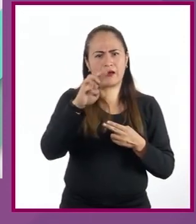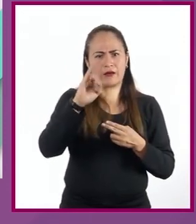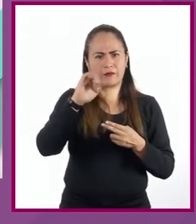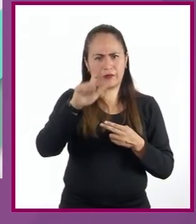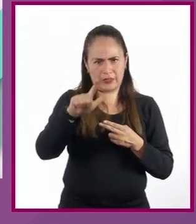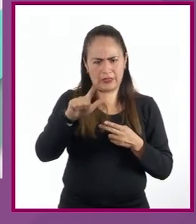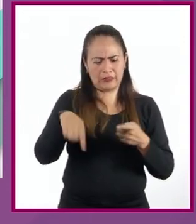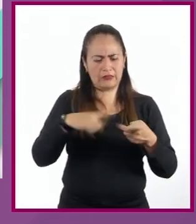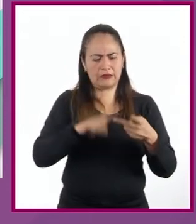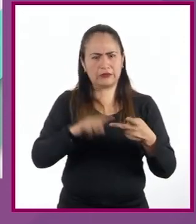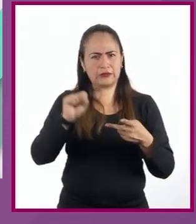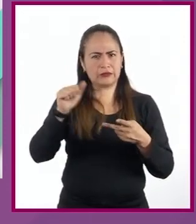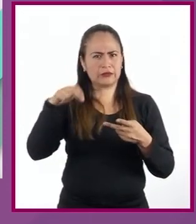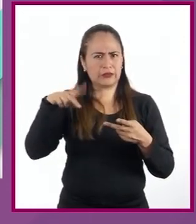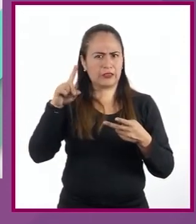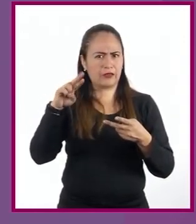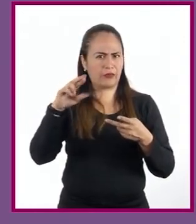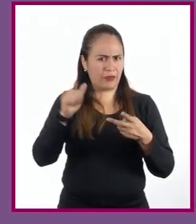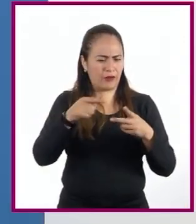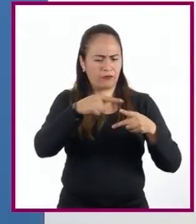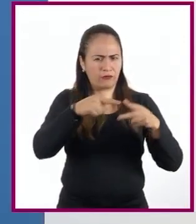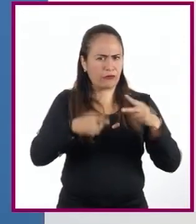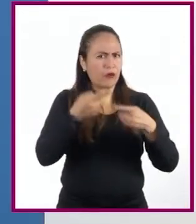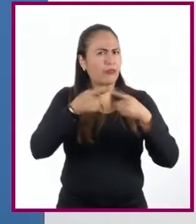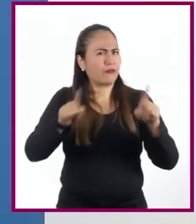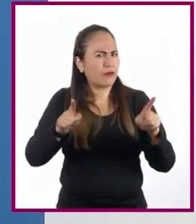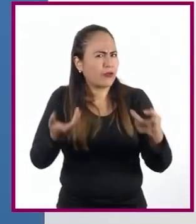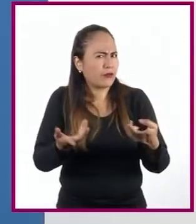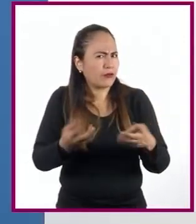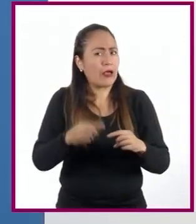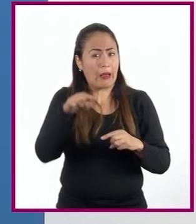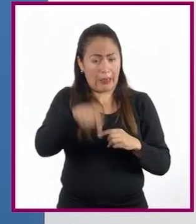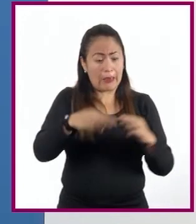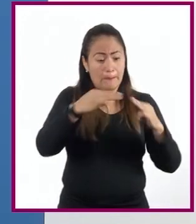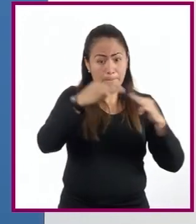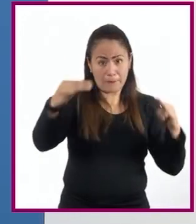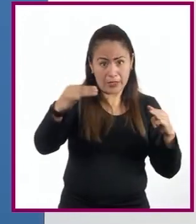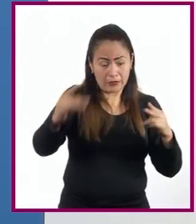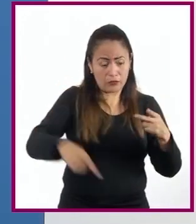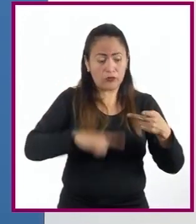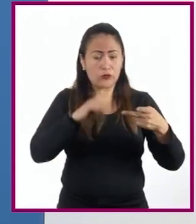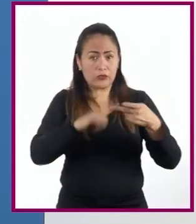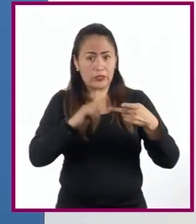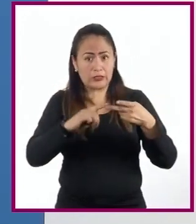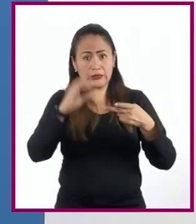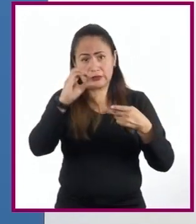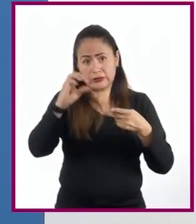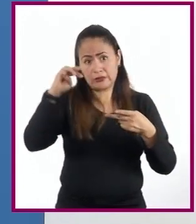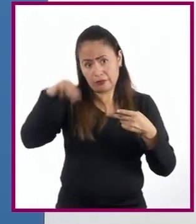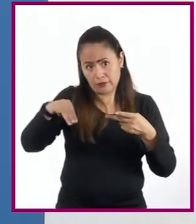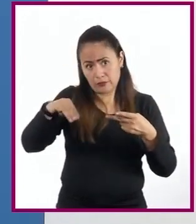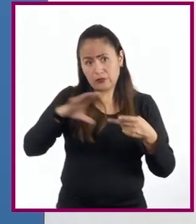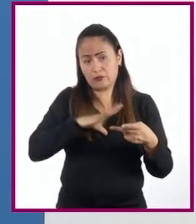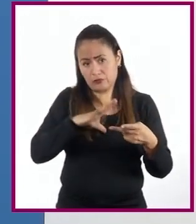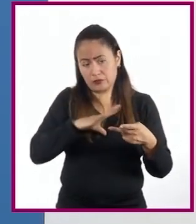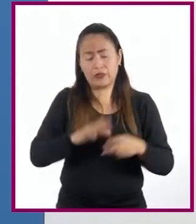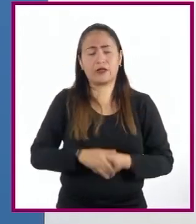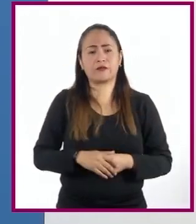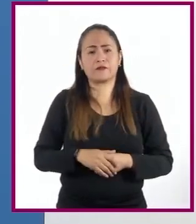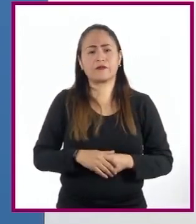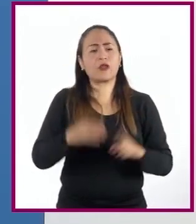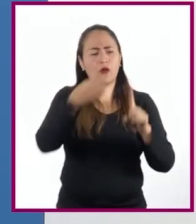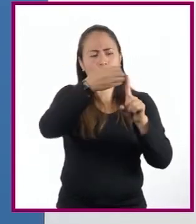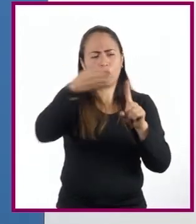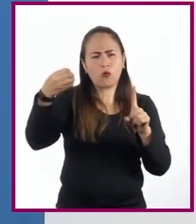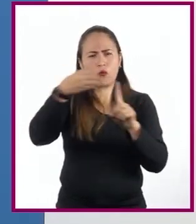Sandra? En esta situación tenemos medidas en metros y en submúltiplos del metro. Para operar matemáticamente